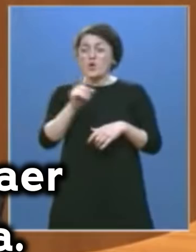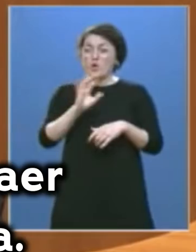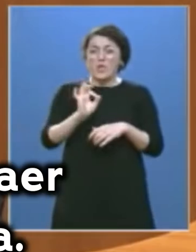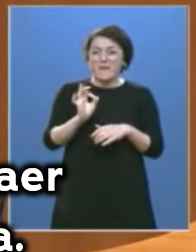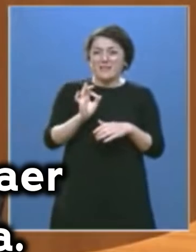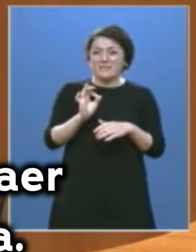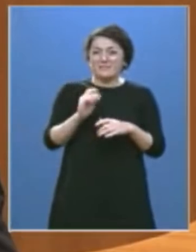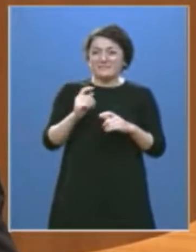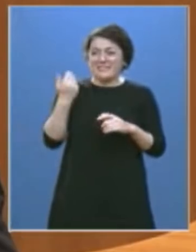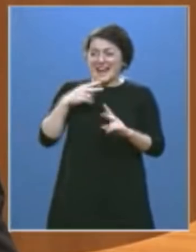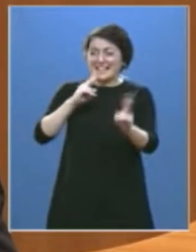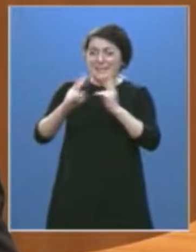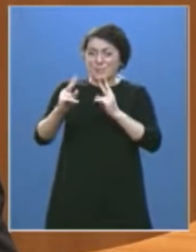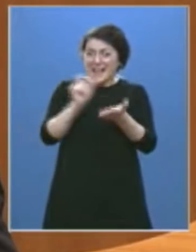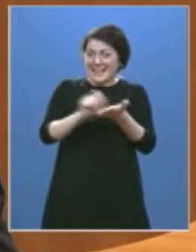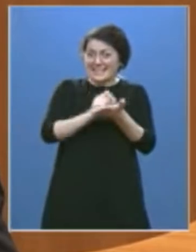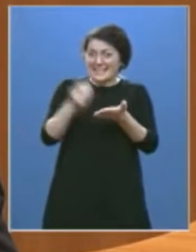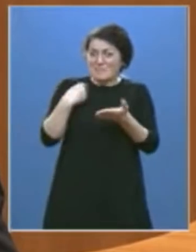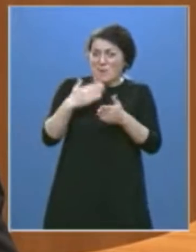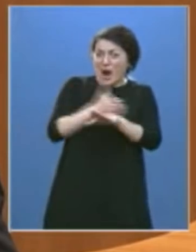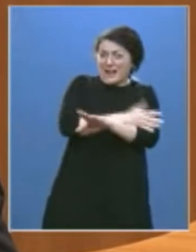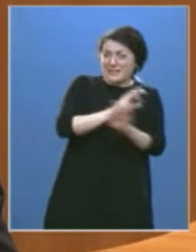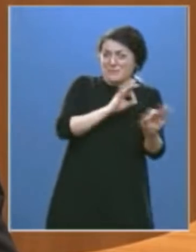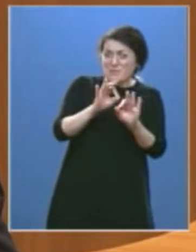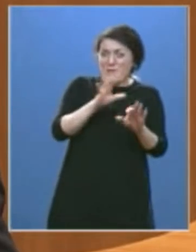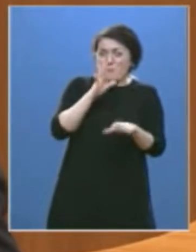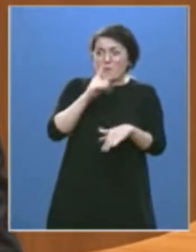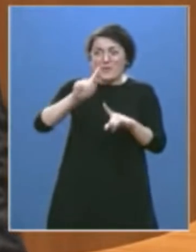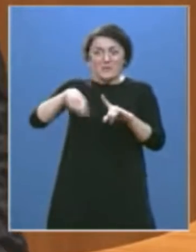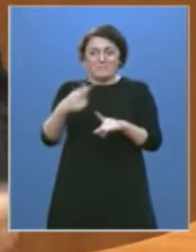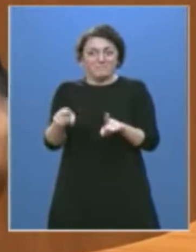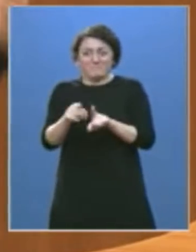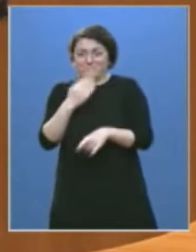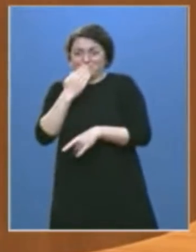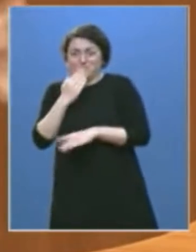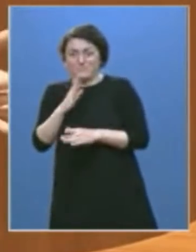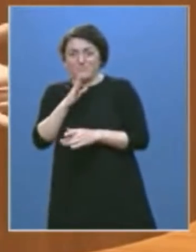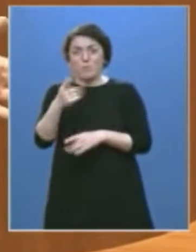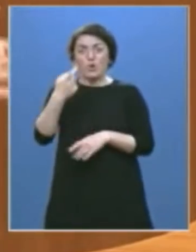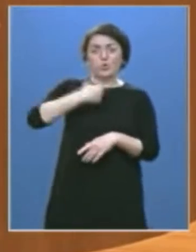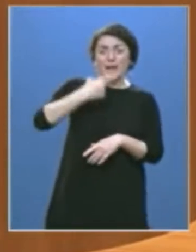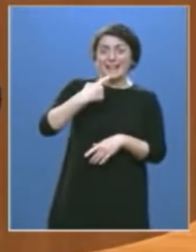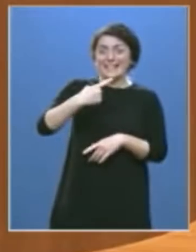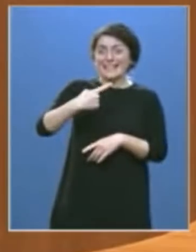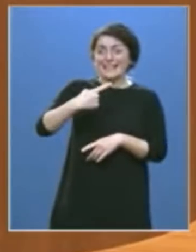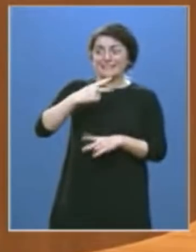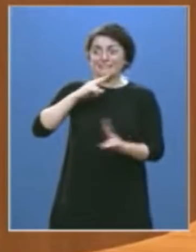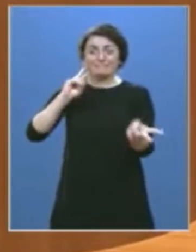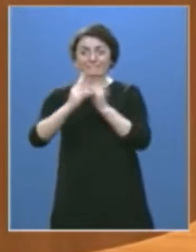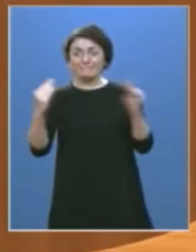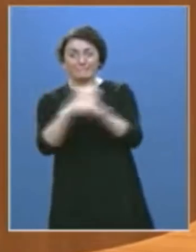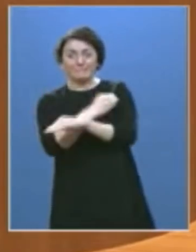escritas de casa. Porque iso o que le provoca é que logo fa o ridículo. Porque o señor Tudanca ha dicho unha cosa e usted le ha leído outra.